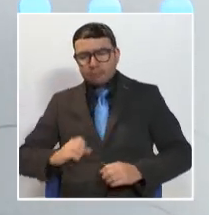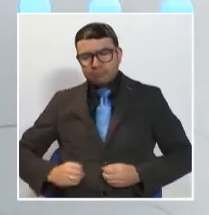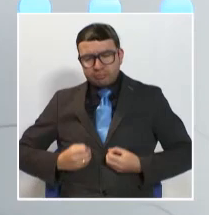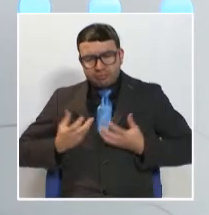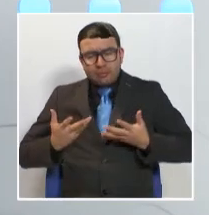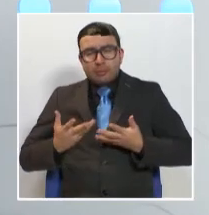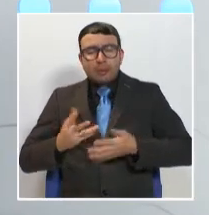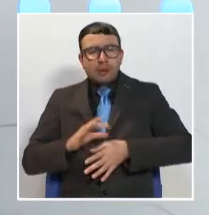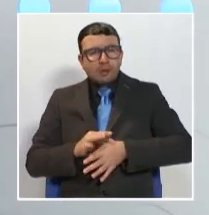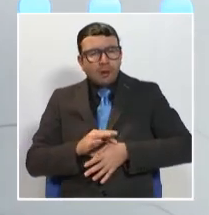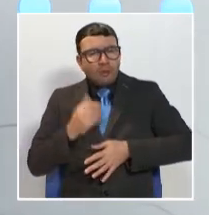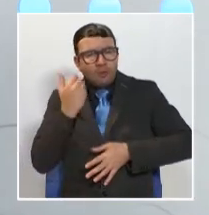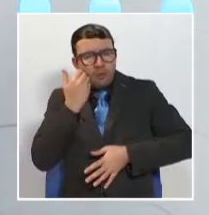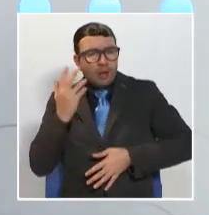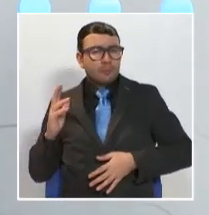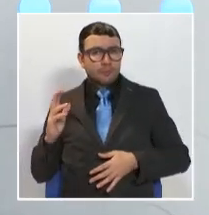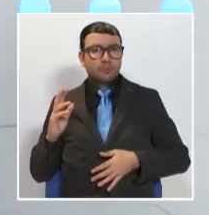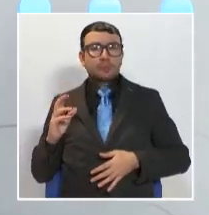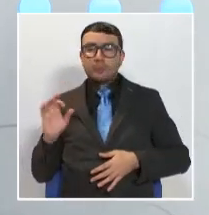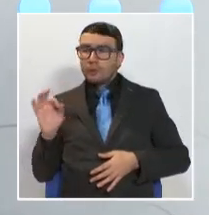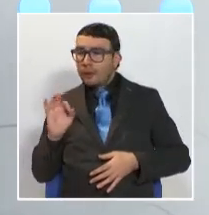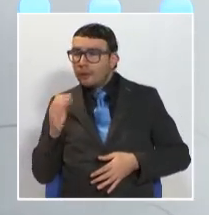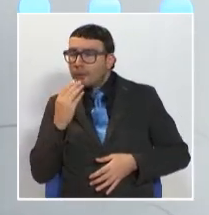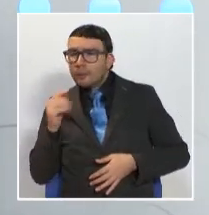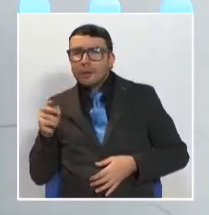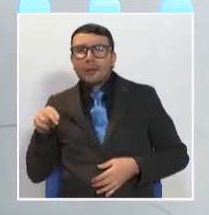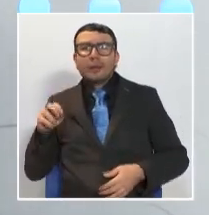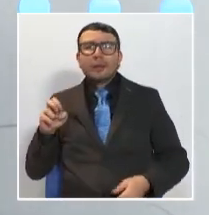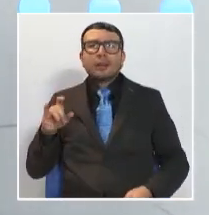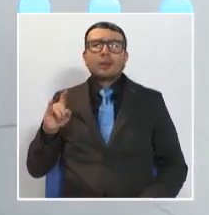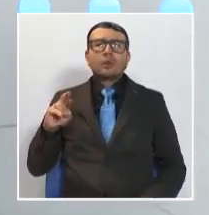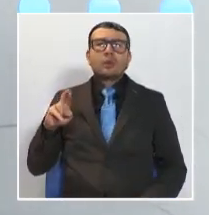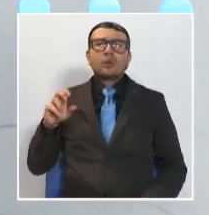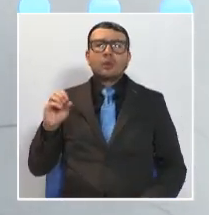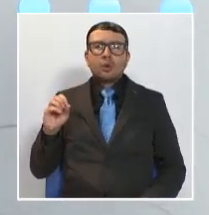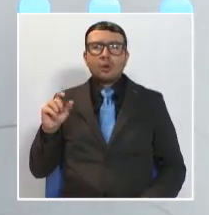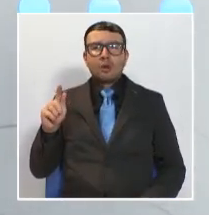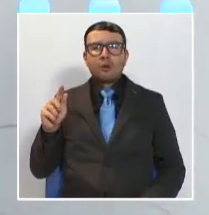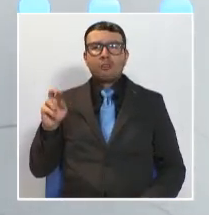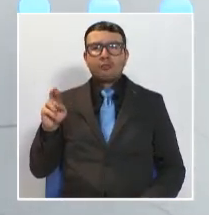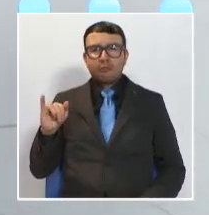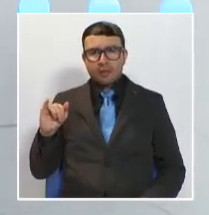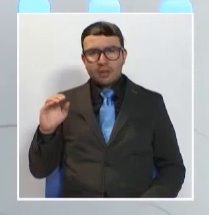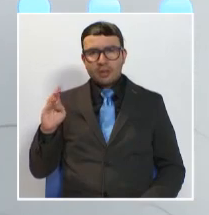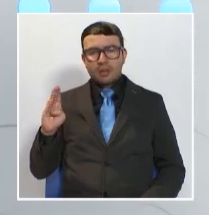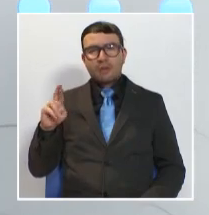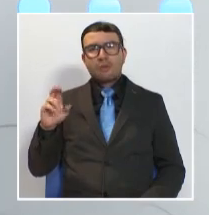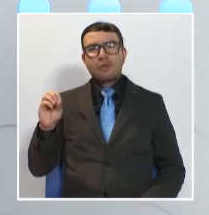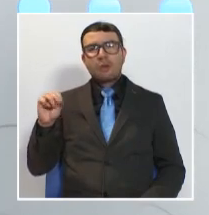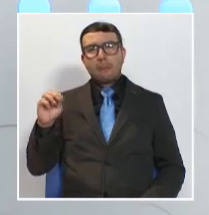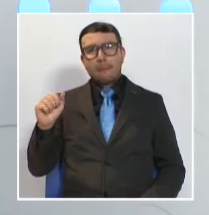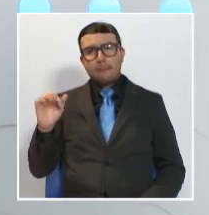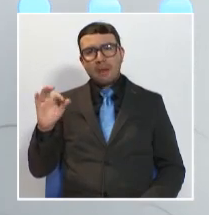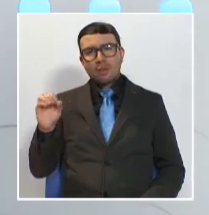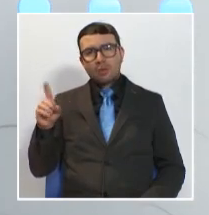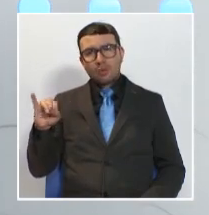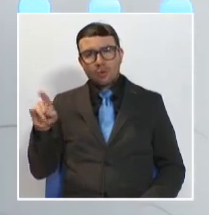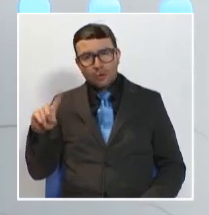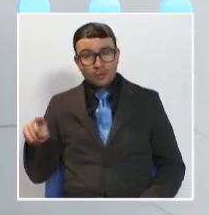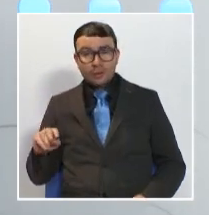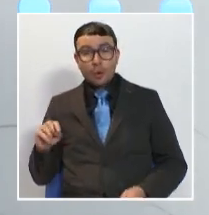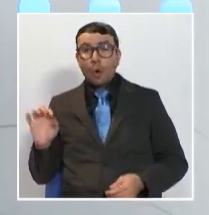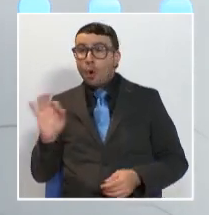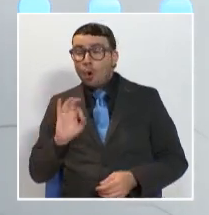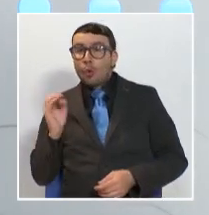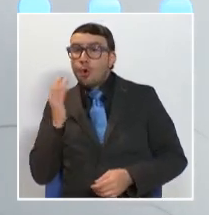ejemplo la neurofibromatosis, la enfermedad de Addison, los vitíligos. También tenemos otras